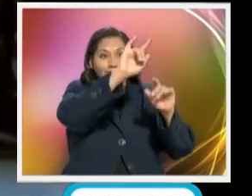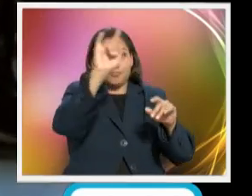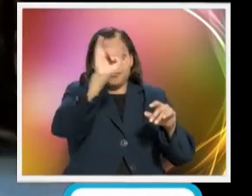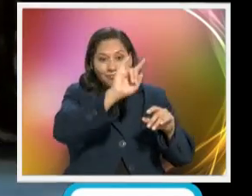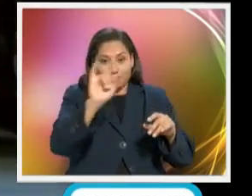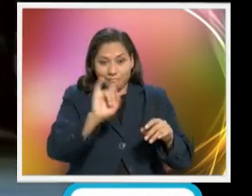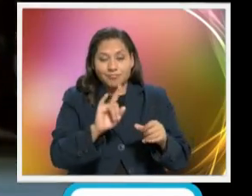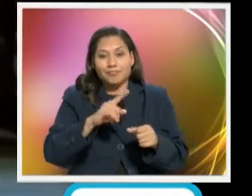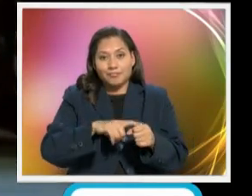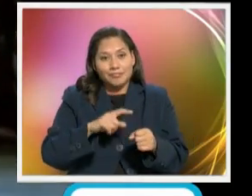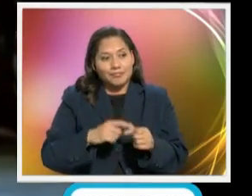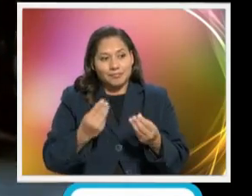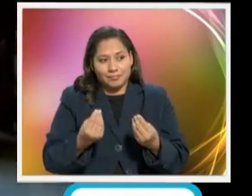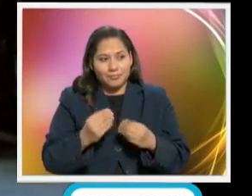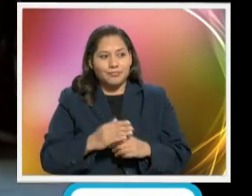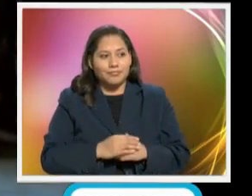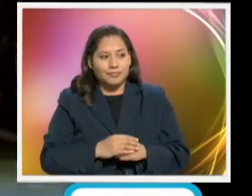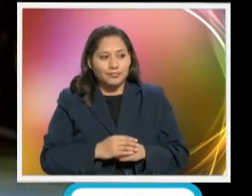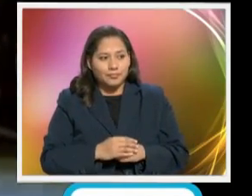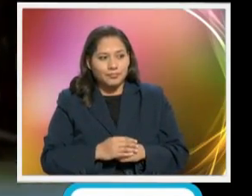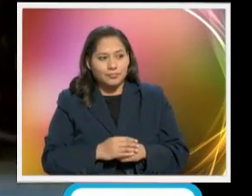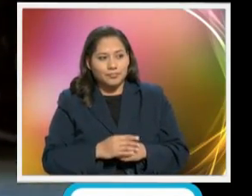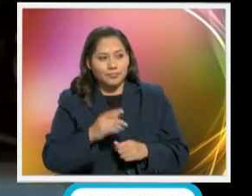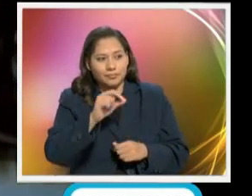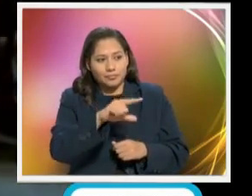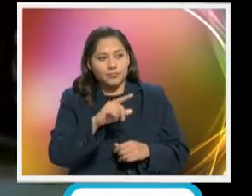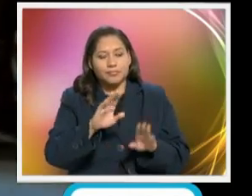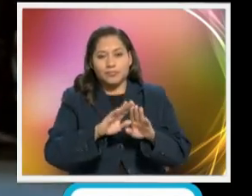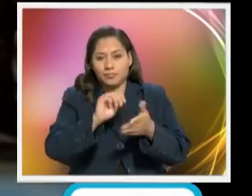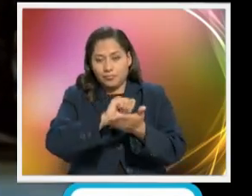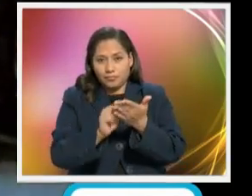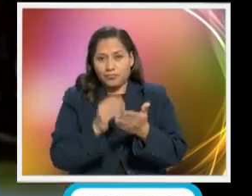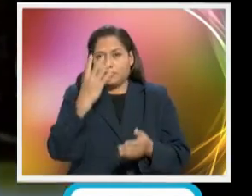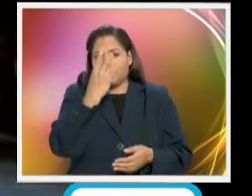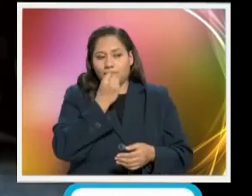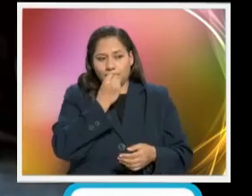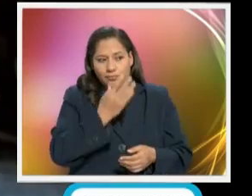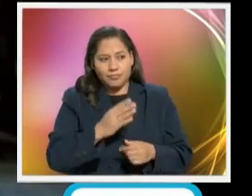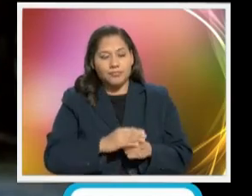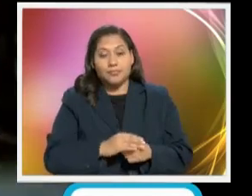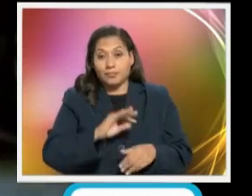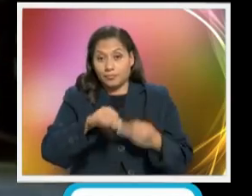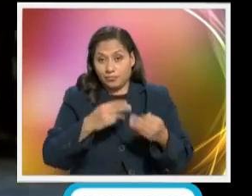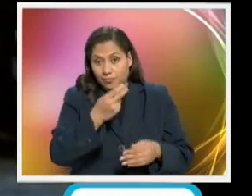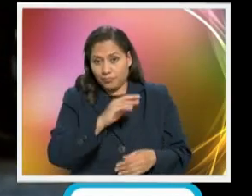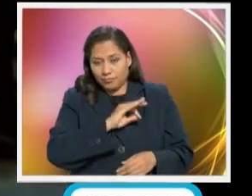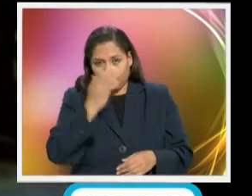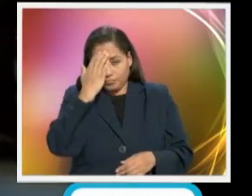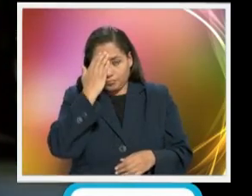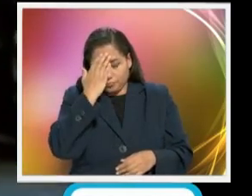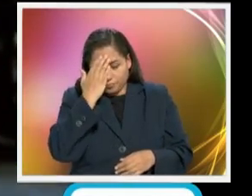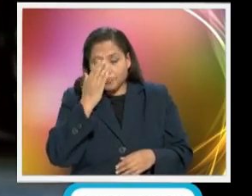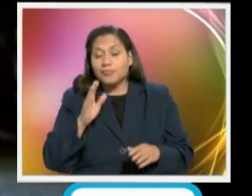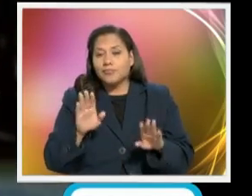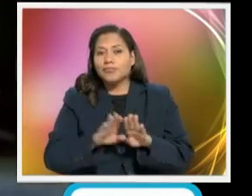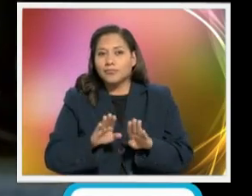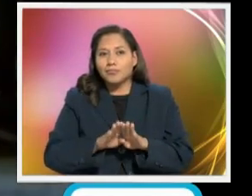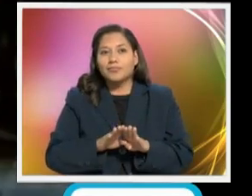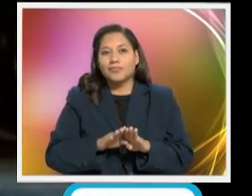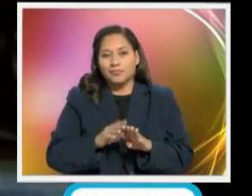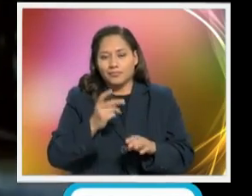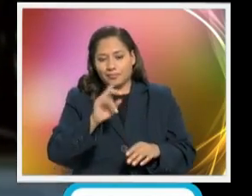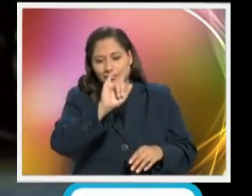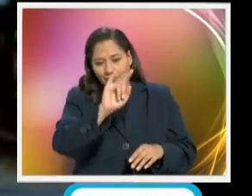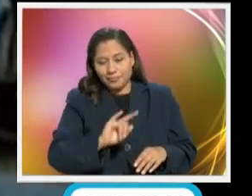¿no? Entonces, bueno, segundo Chaumont también es un autor maravilloso y todo esto lo podemos conocer a través de este